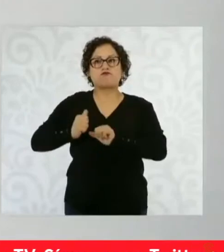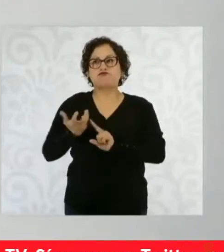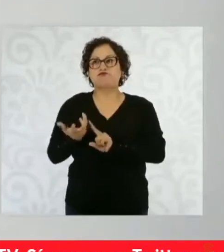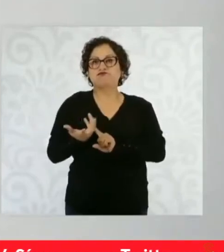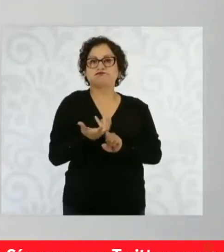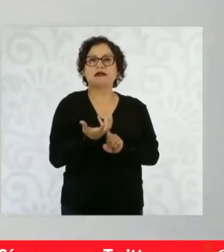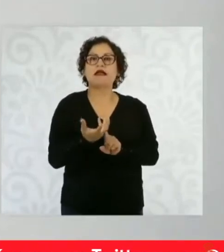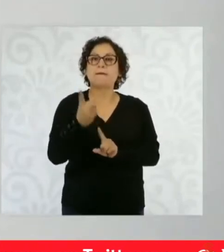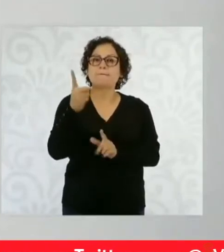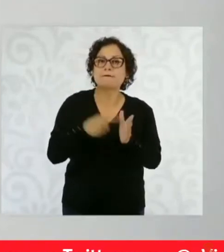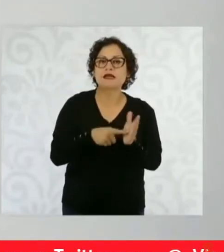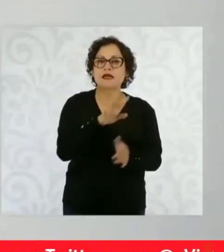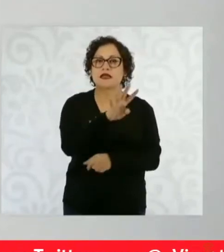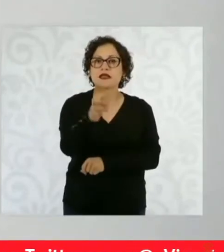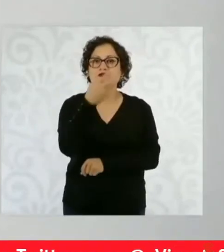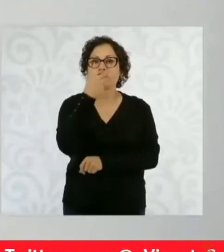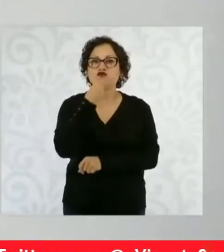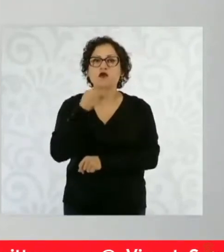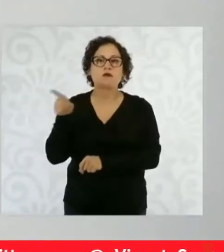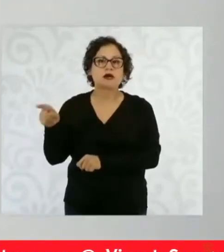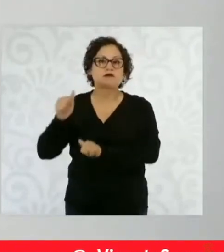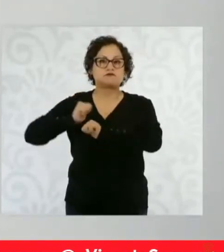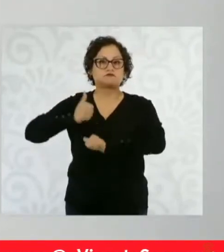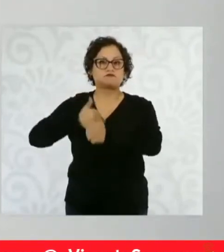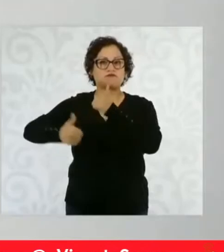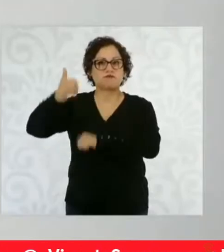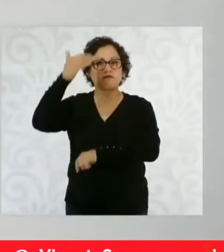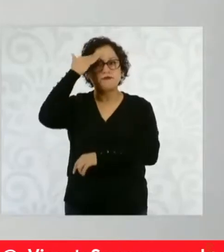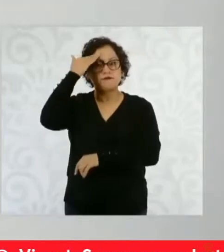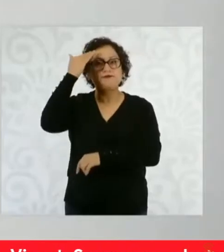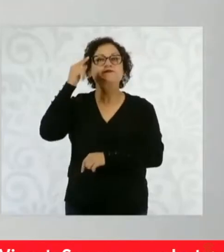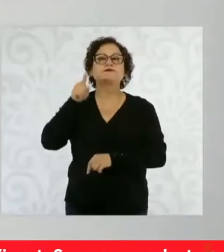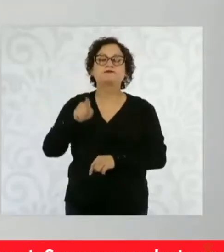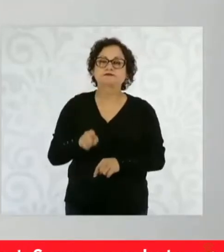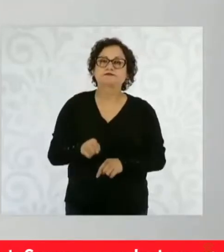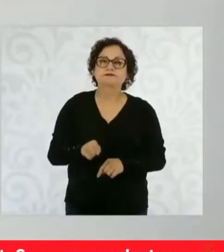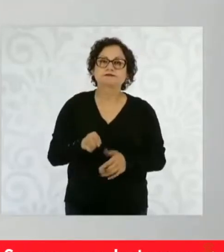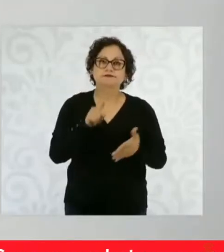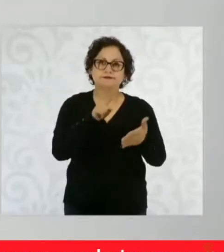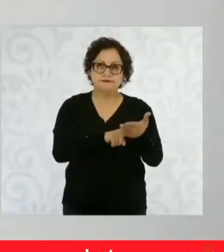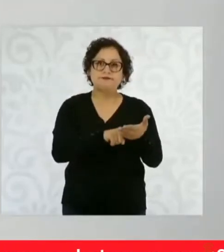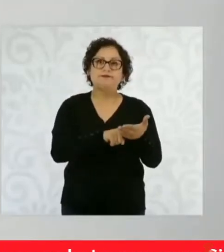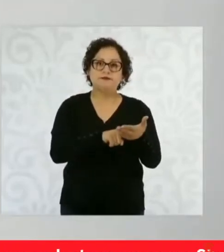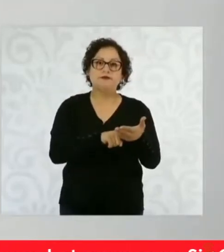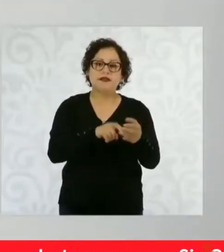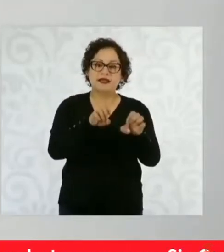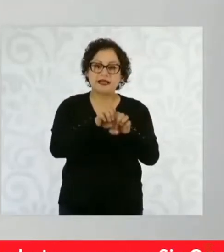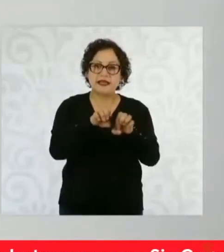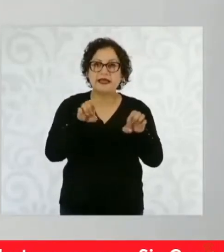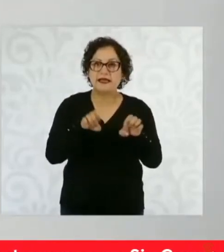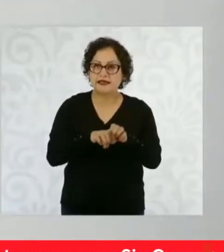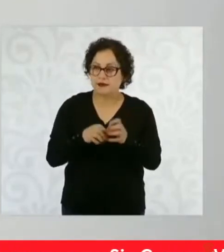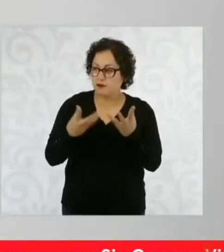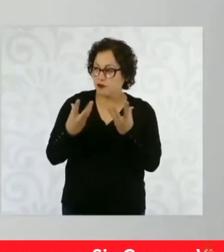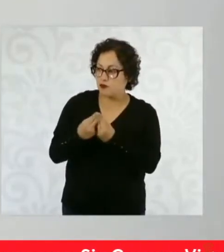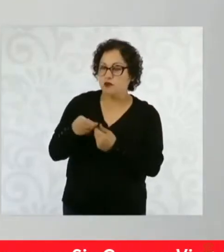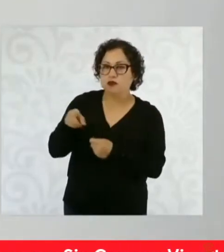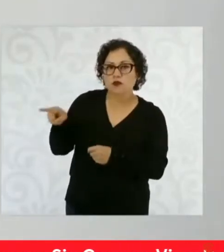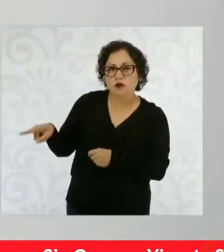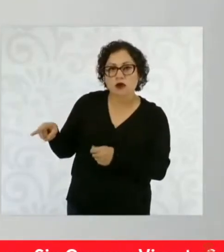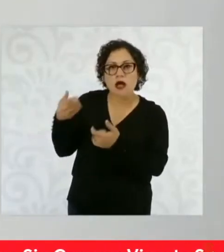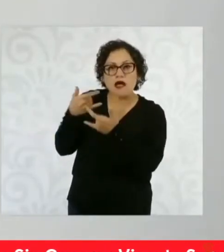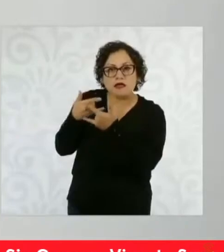1,500 hombres. Cuando a ella le preguntan a las entrevistas que se hacen al equipo que estaba cercano a ella, el por qué se